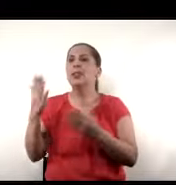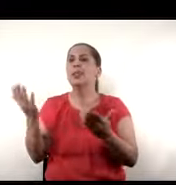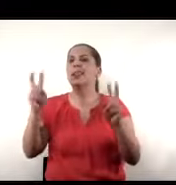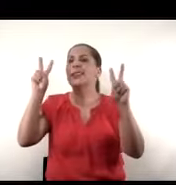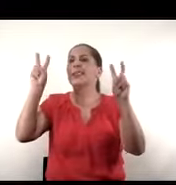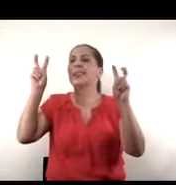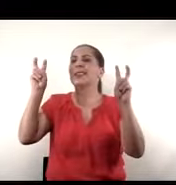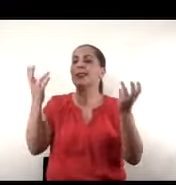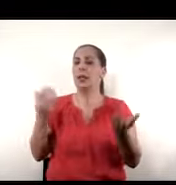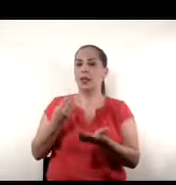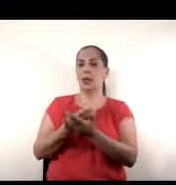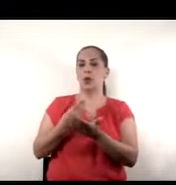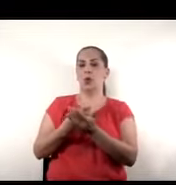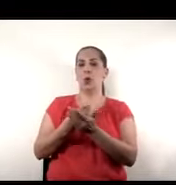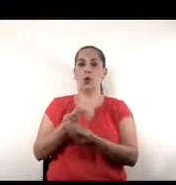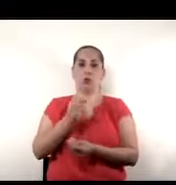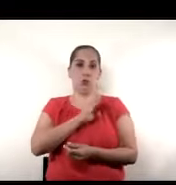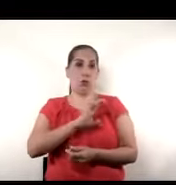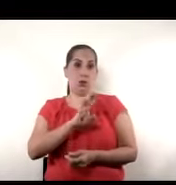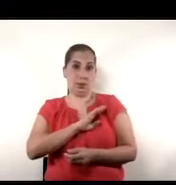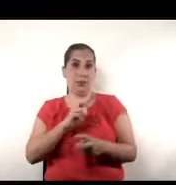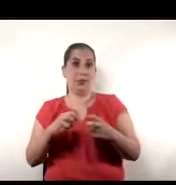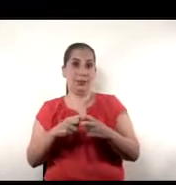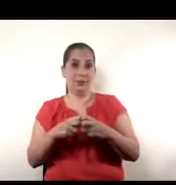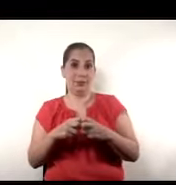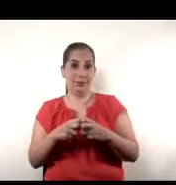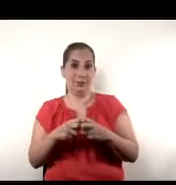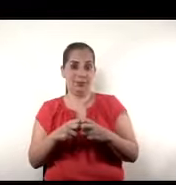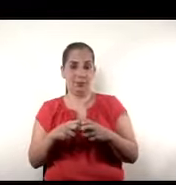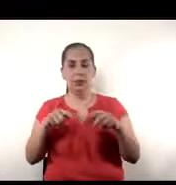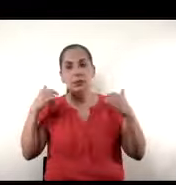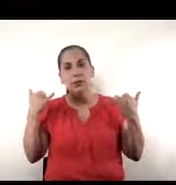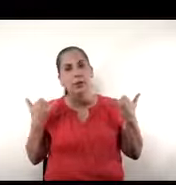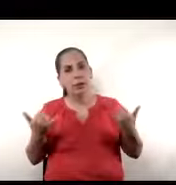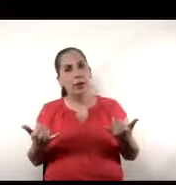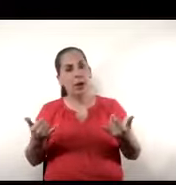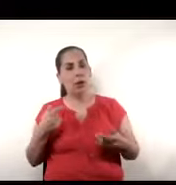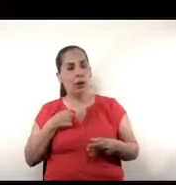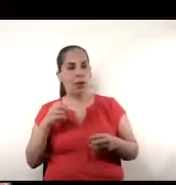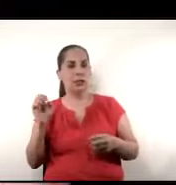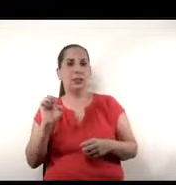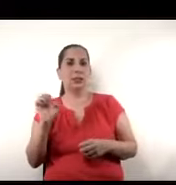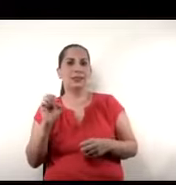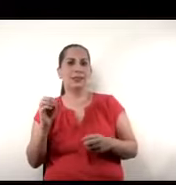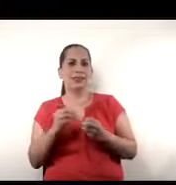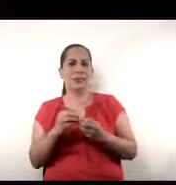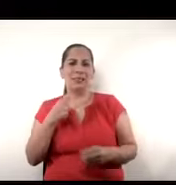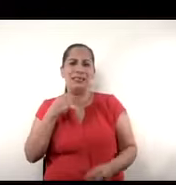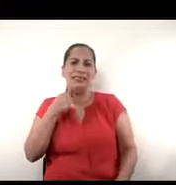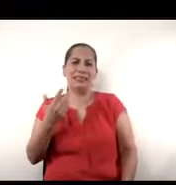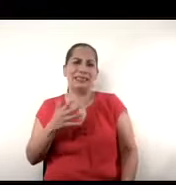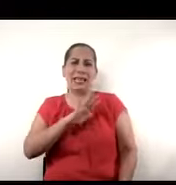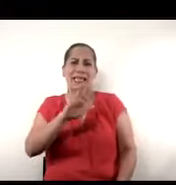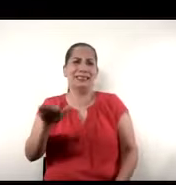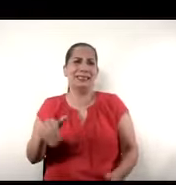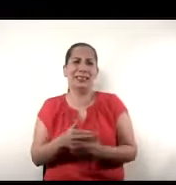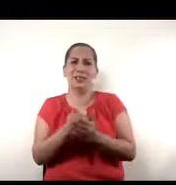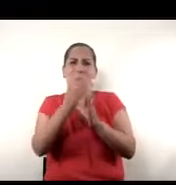precisamente el costo y la calidad de la energía eléctrica del país. Y hoy tenemos una de las energías eléctricas más caras del hemisferio